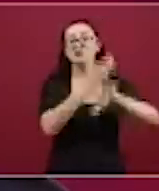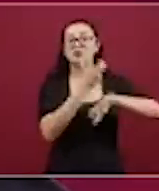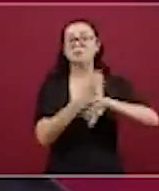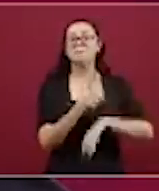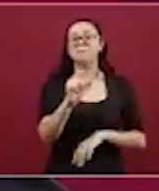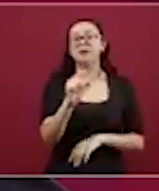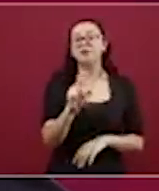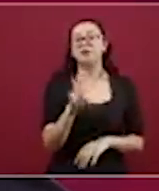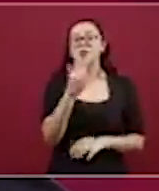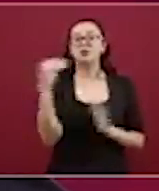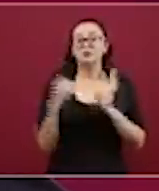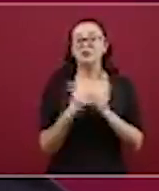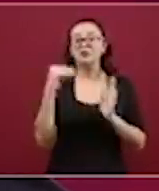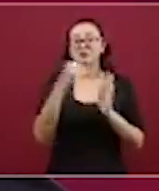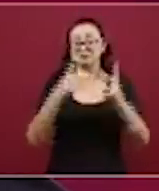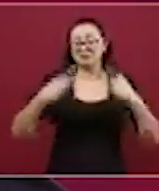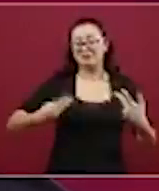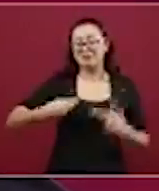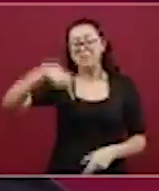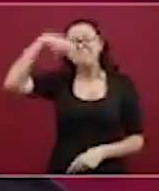Estados Unidos.